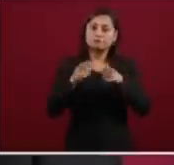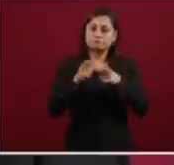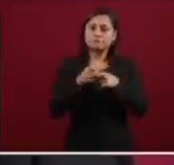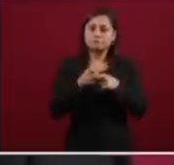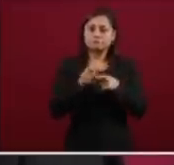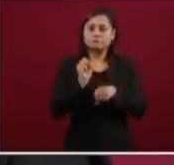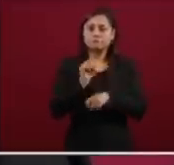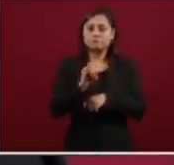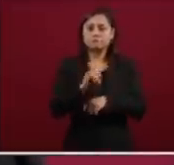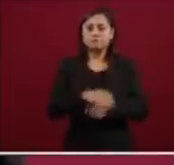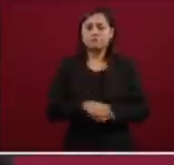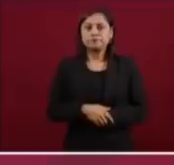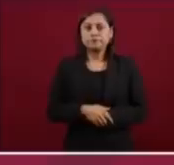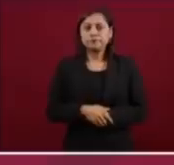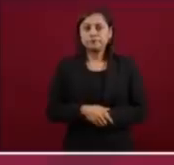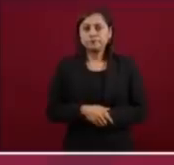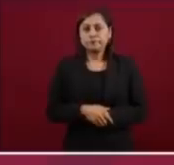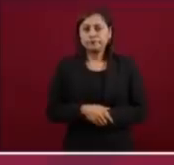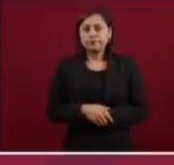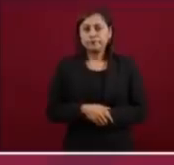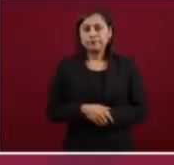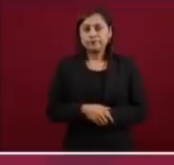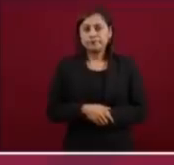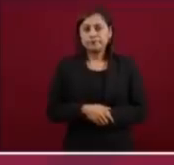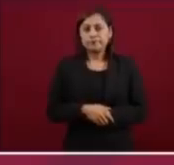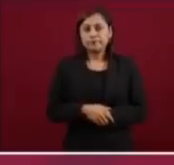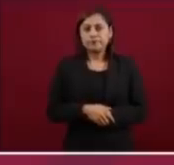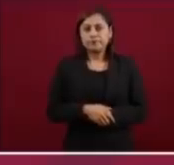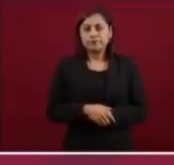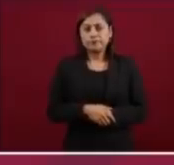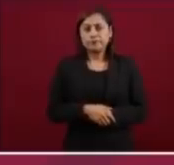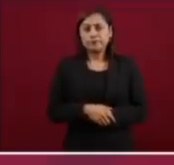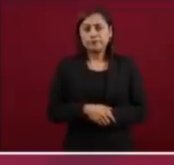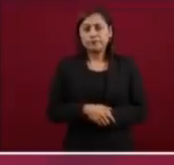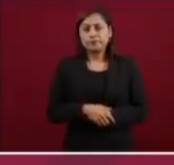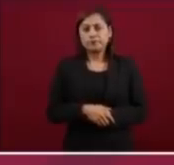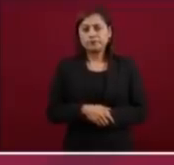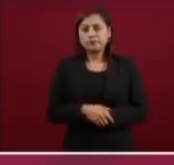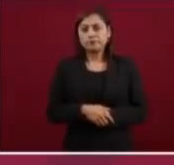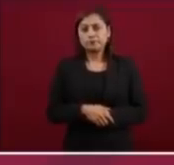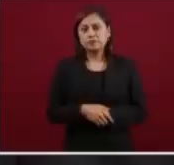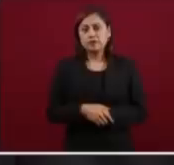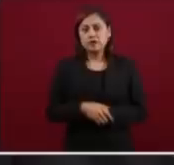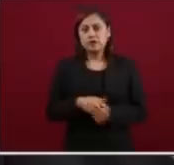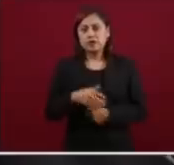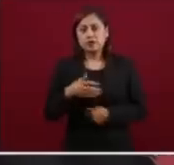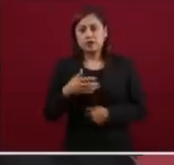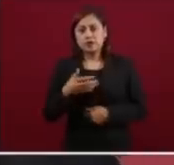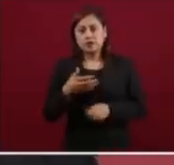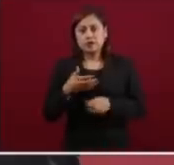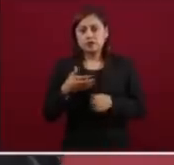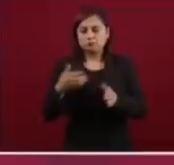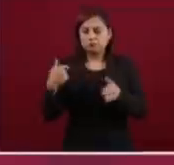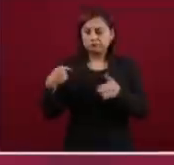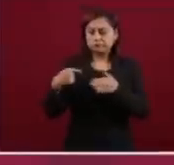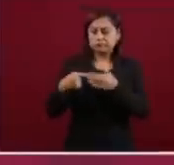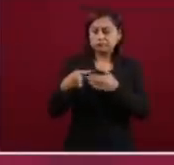hay una reducción en 4 o 5 meses